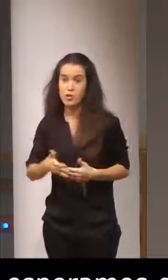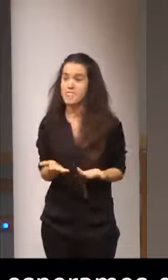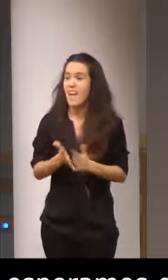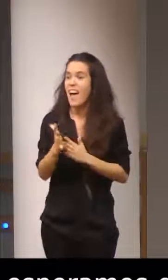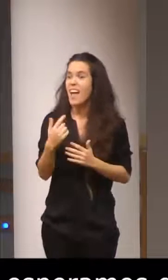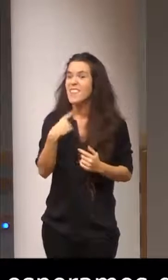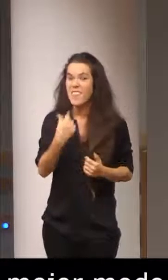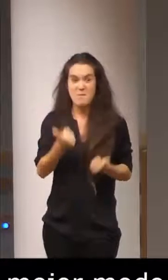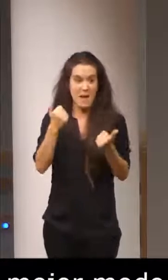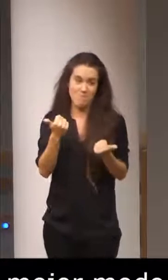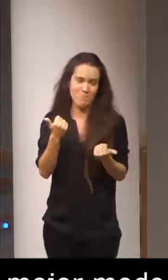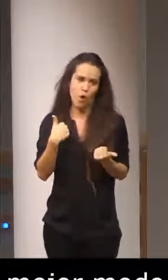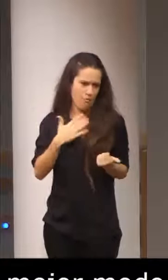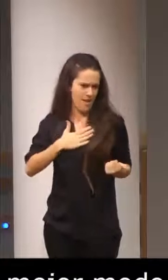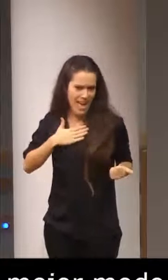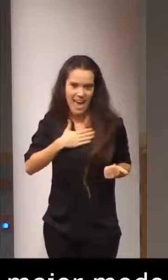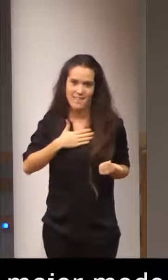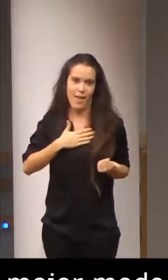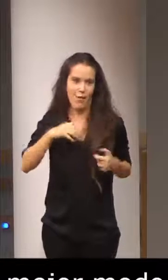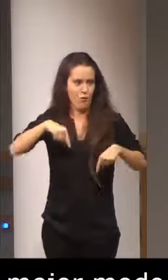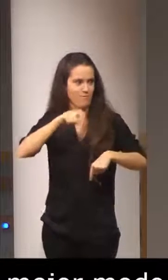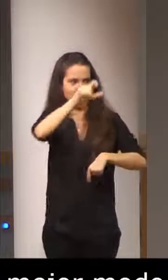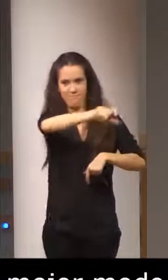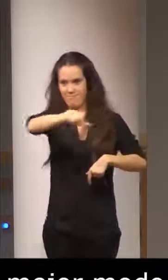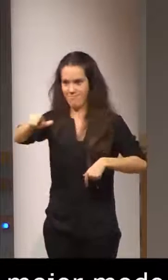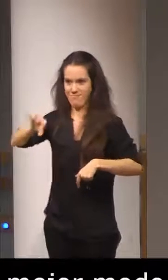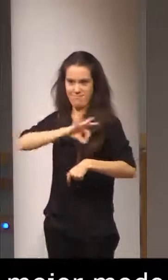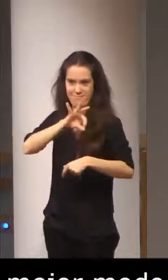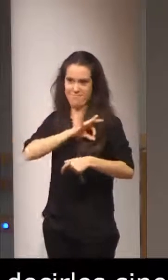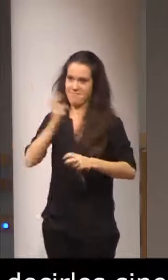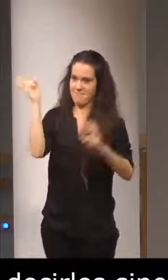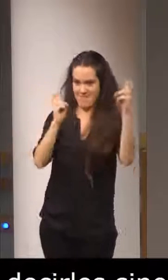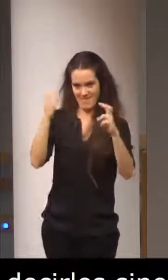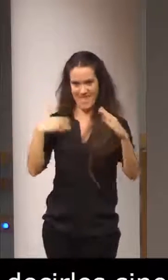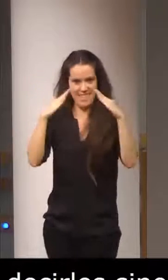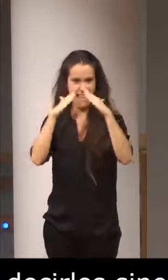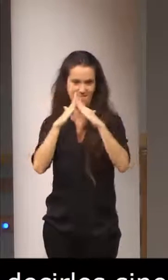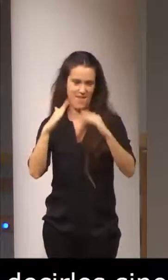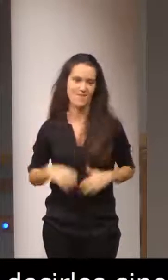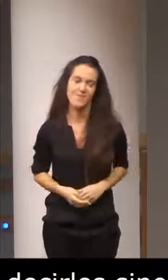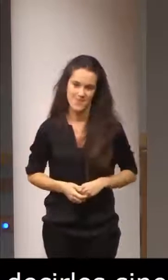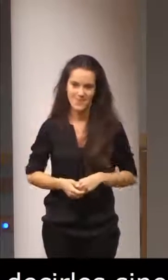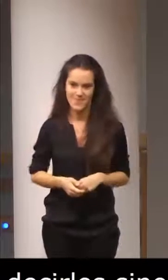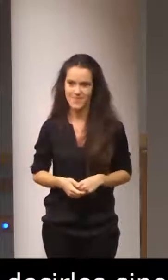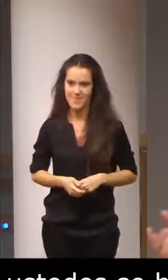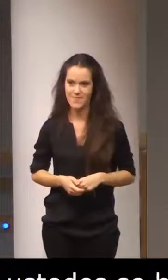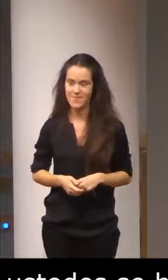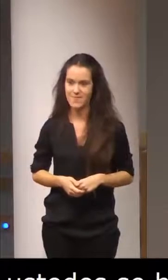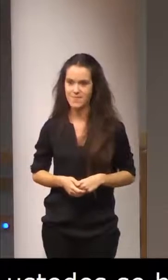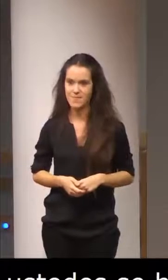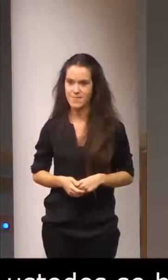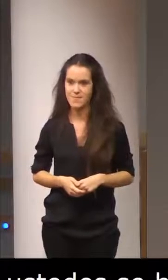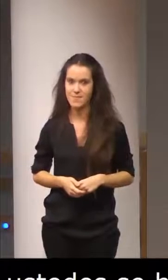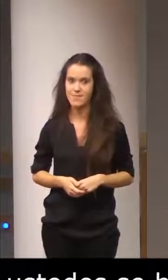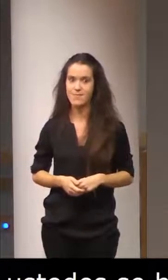sino que estoy satisfecho de que hoy ustedes se hayan reunido aquí en nuestra casa tenemos cada vez más universidades